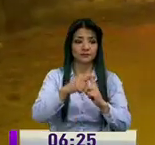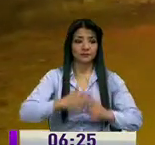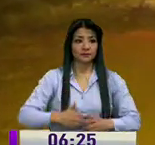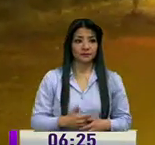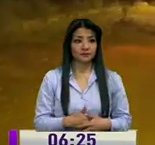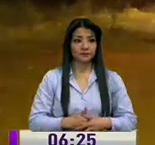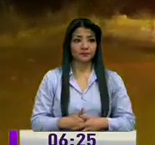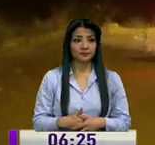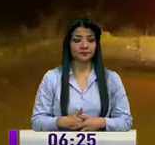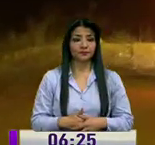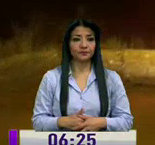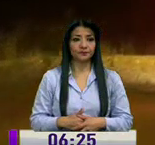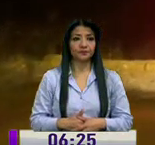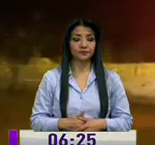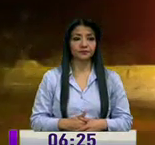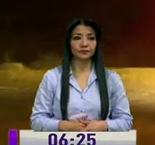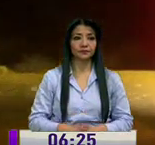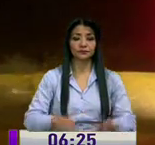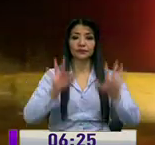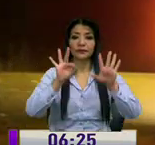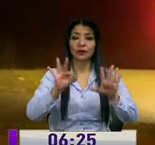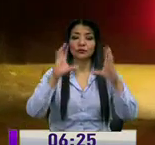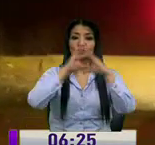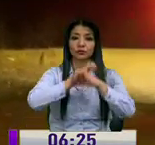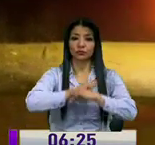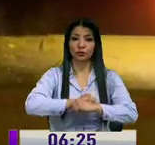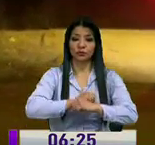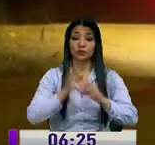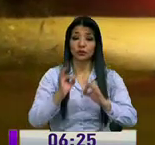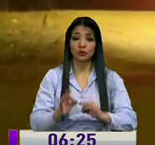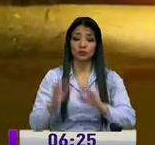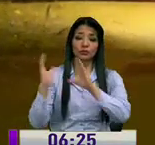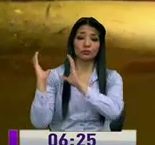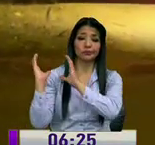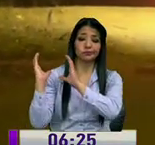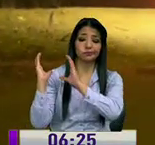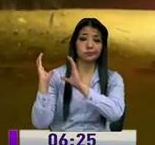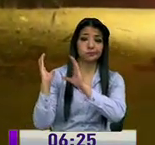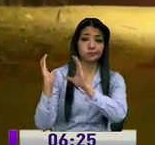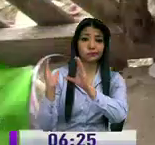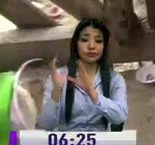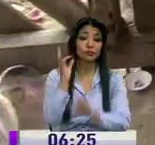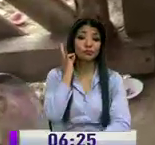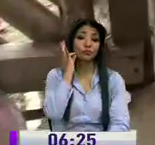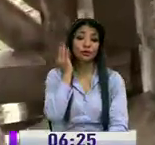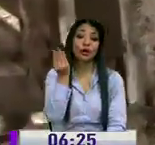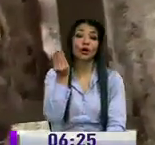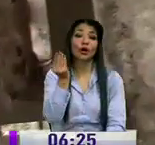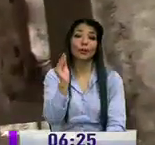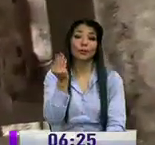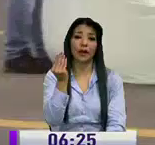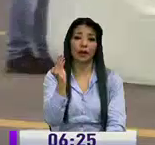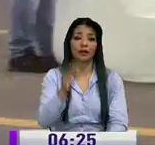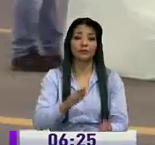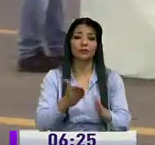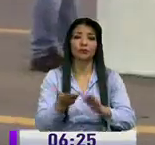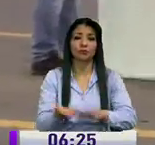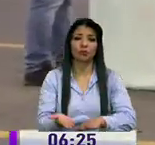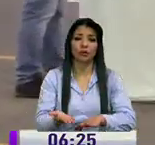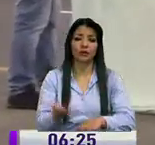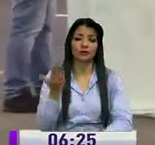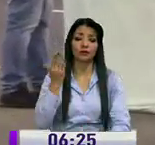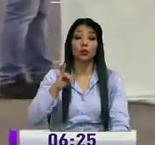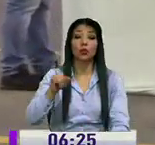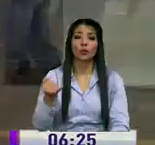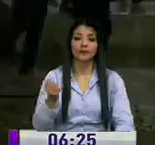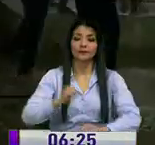Eran aproximadamente las 20 horas cuando llegó el féretro con los restos de la joven madre que fue víctima de femicidio. La mañana del